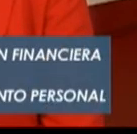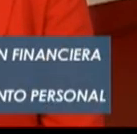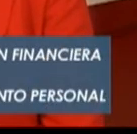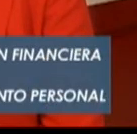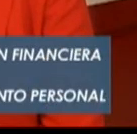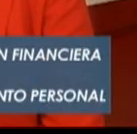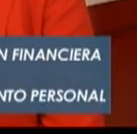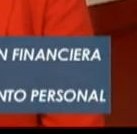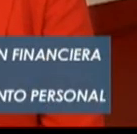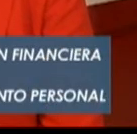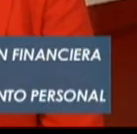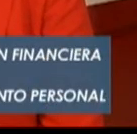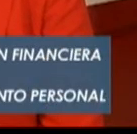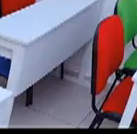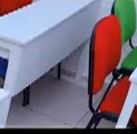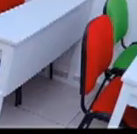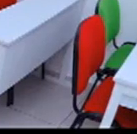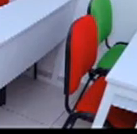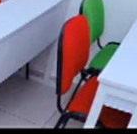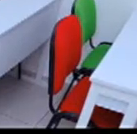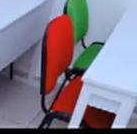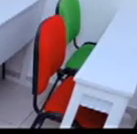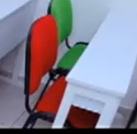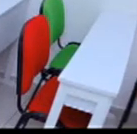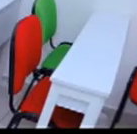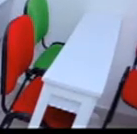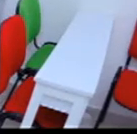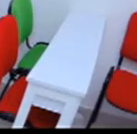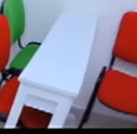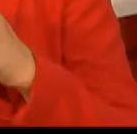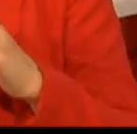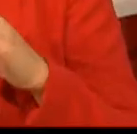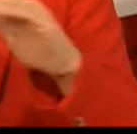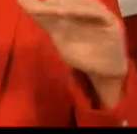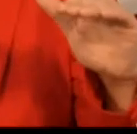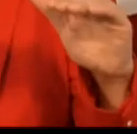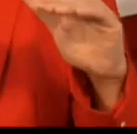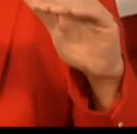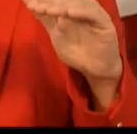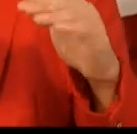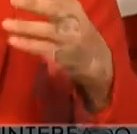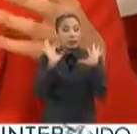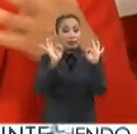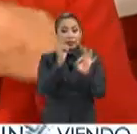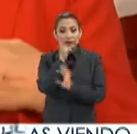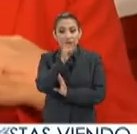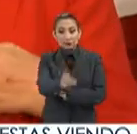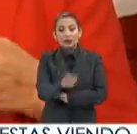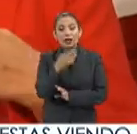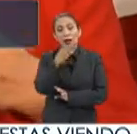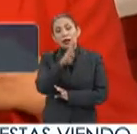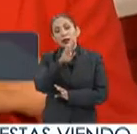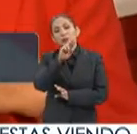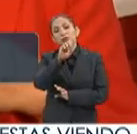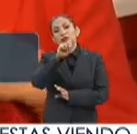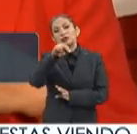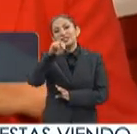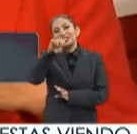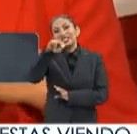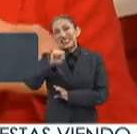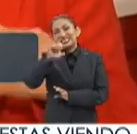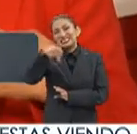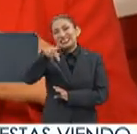que tú amas, pero contribuir con la sociedad. En cuanto al objetivo de este centro, la fundadora comenta. Business Kids lo que hace es